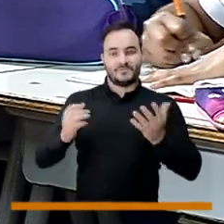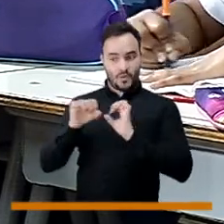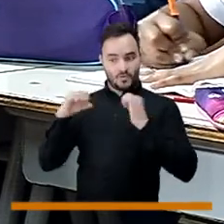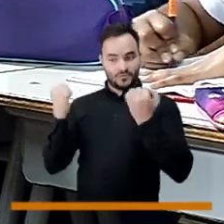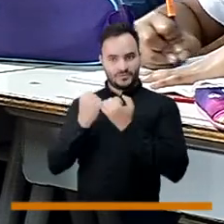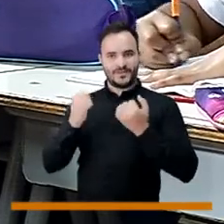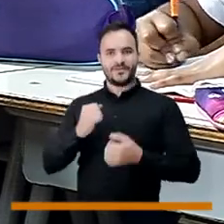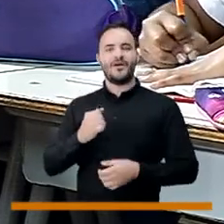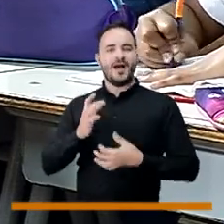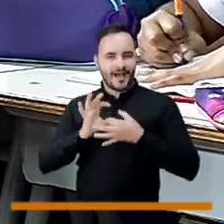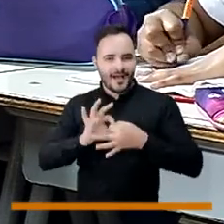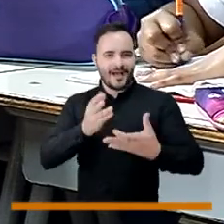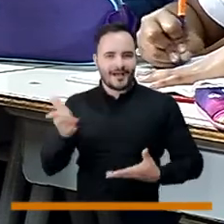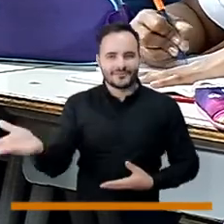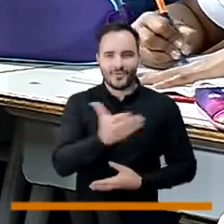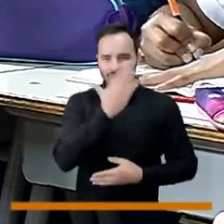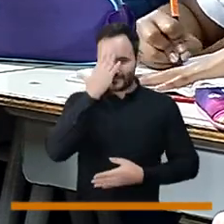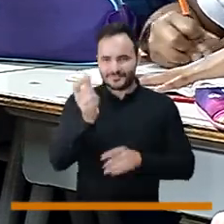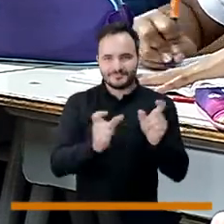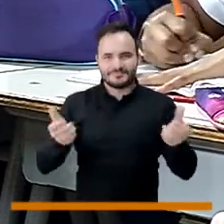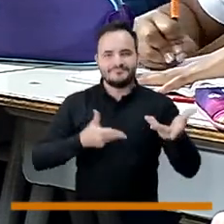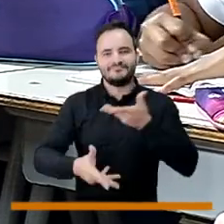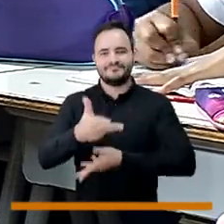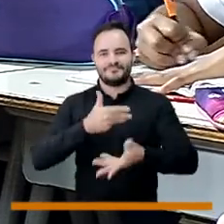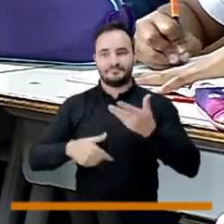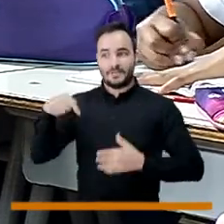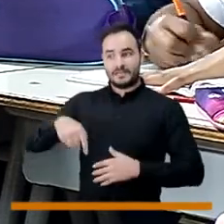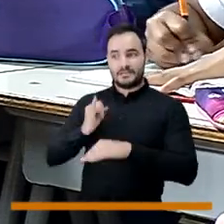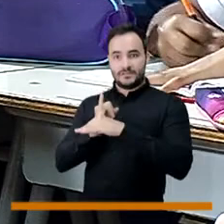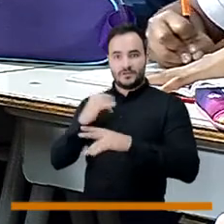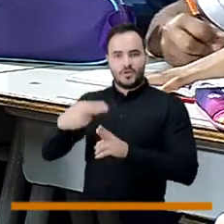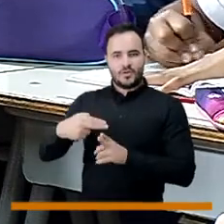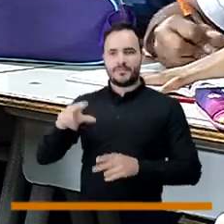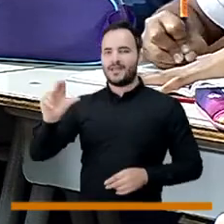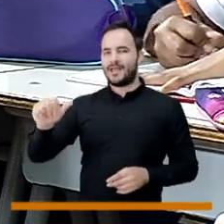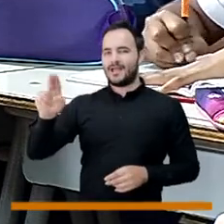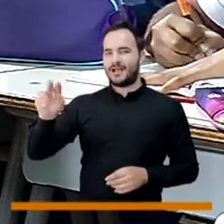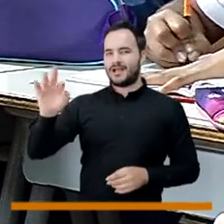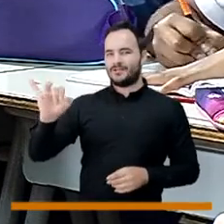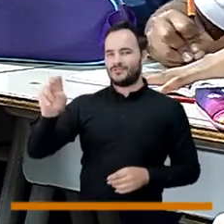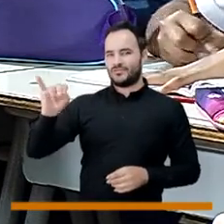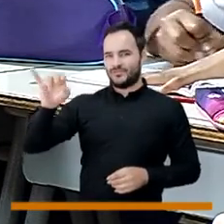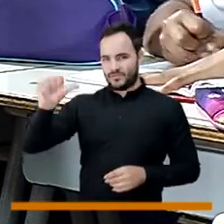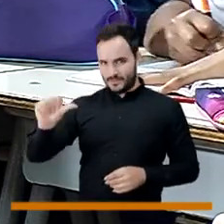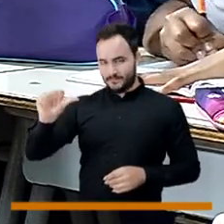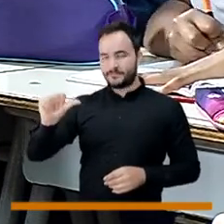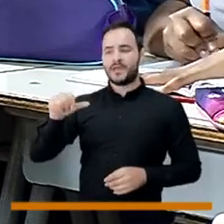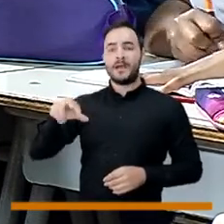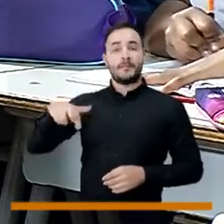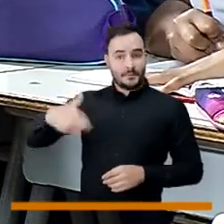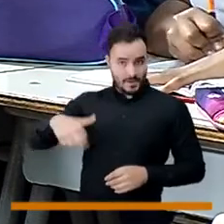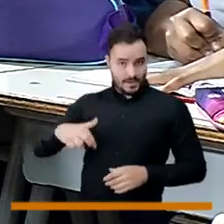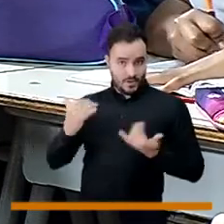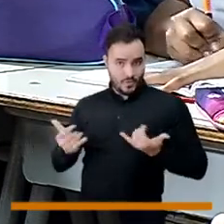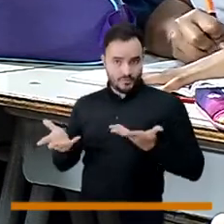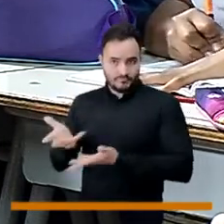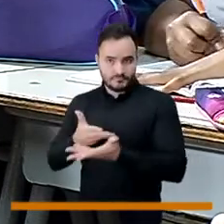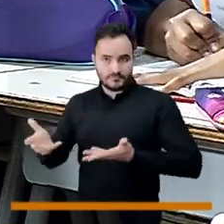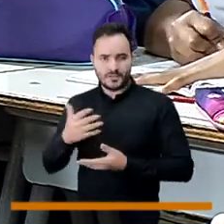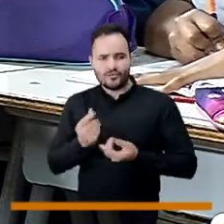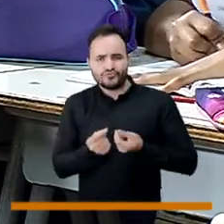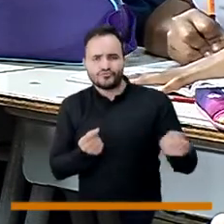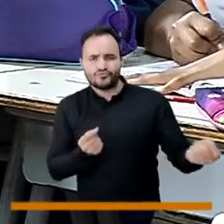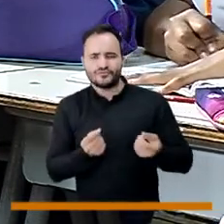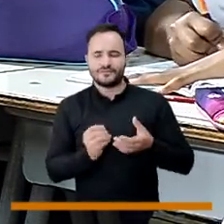frente retomando desde la institución educativa antonia santos grado de primaria acaba muy cerca del parque de